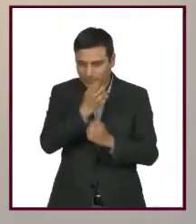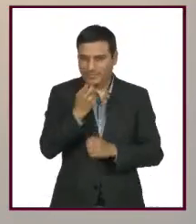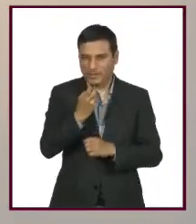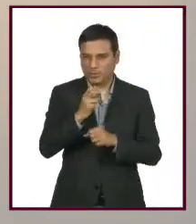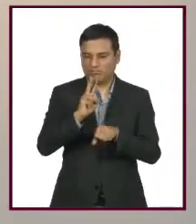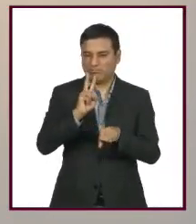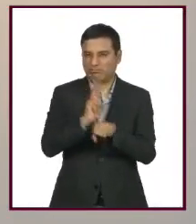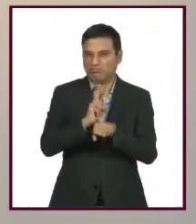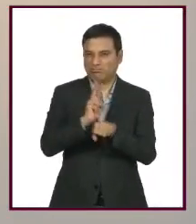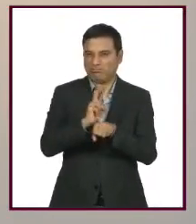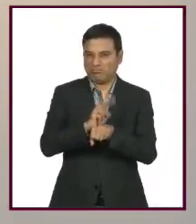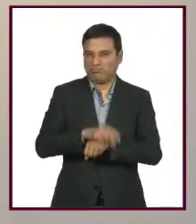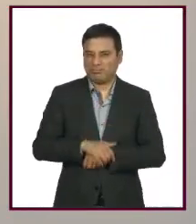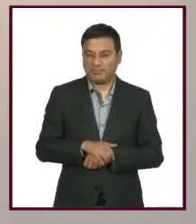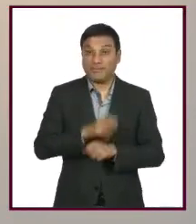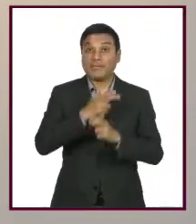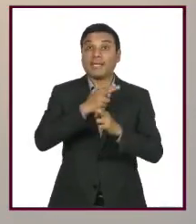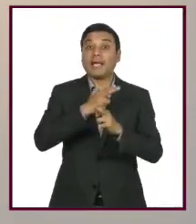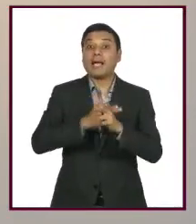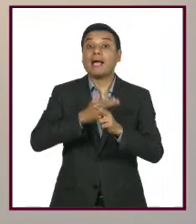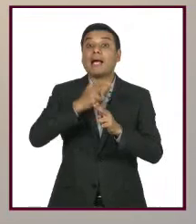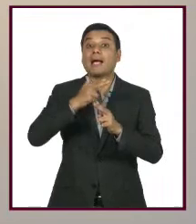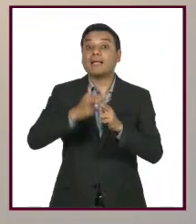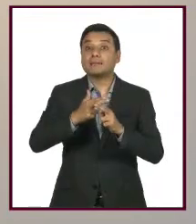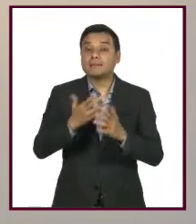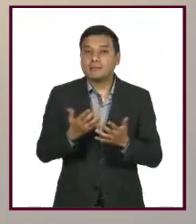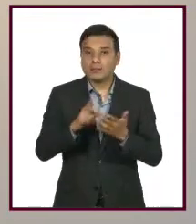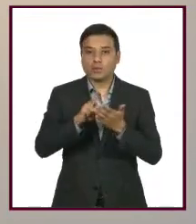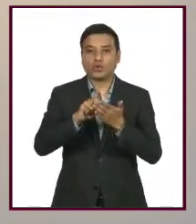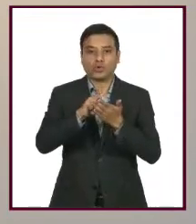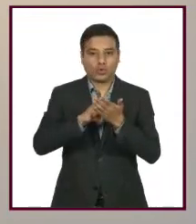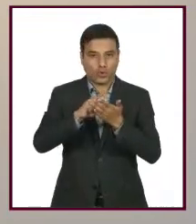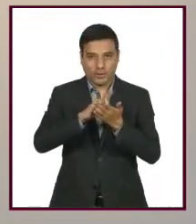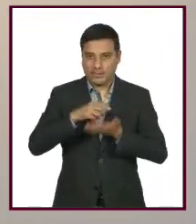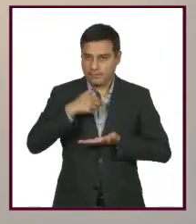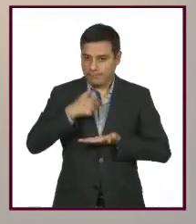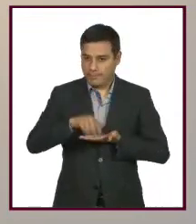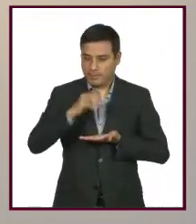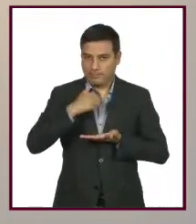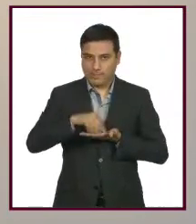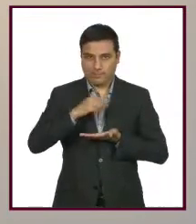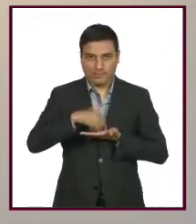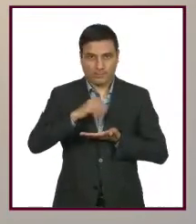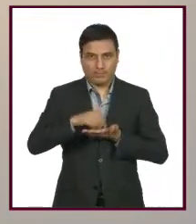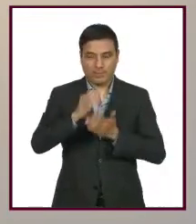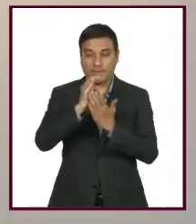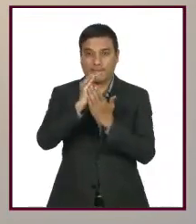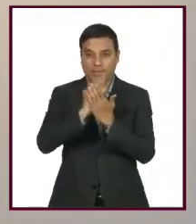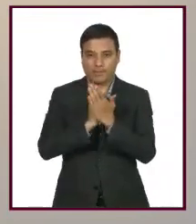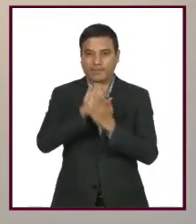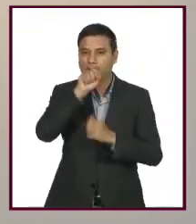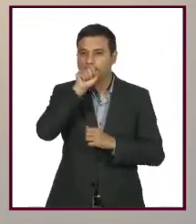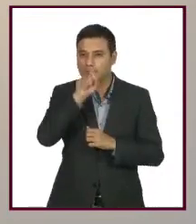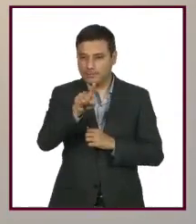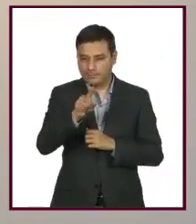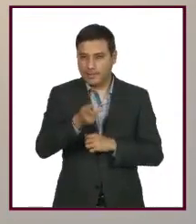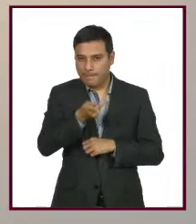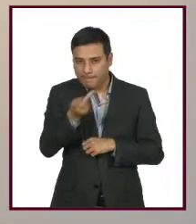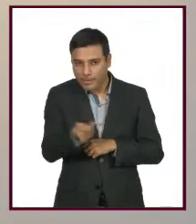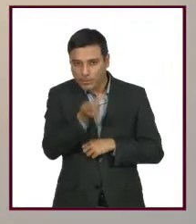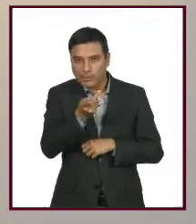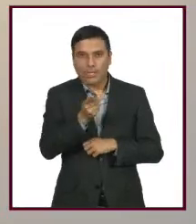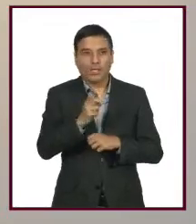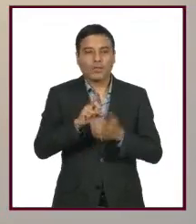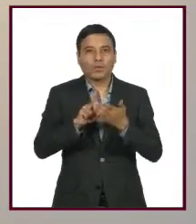horas en lo que esta sustancia se elimina por el cuerpo, ¿no? Pero sí, siempre preguntar el tipo de sustancia, la